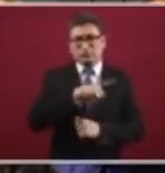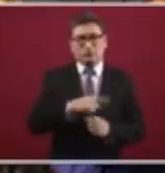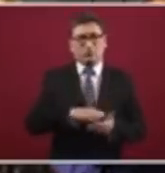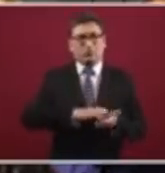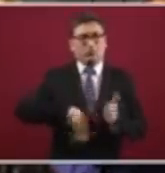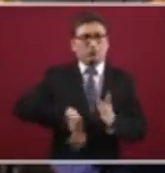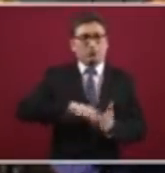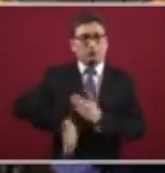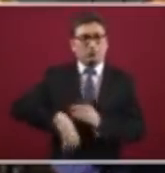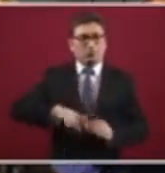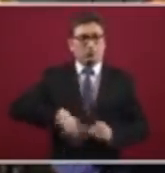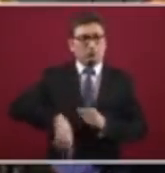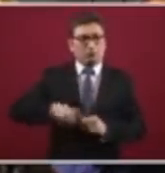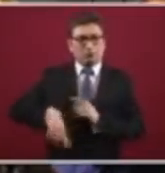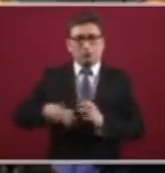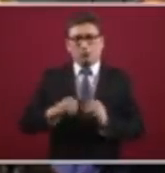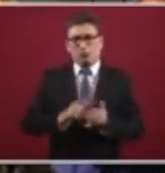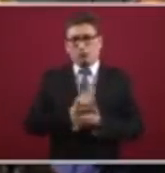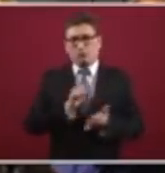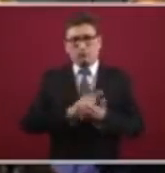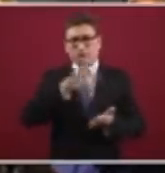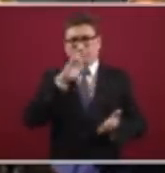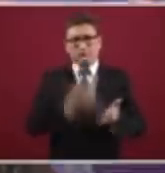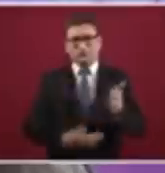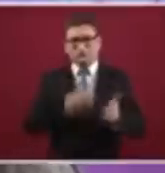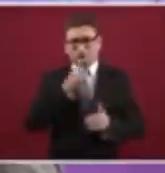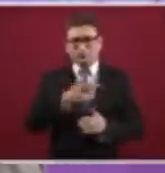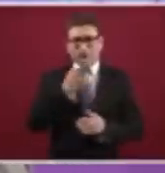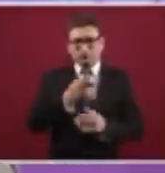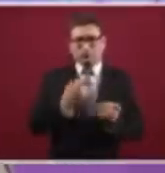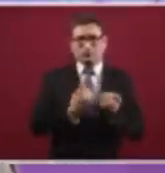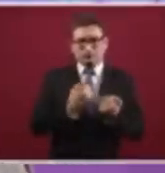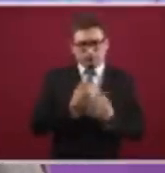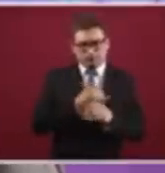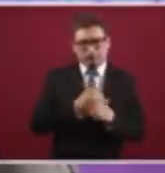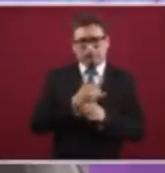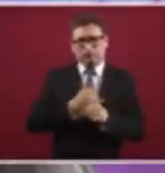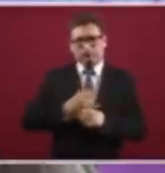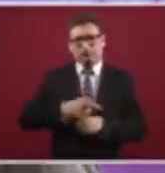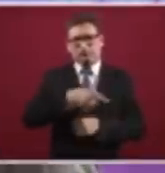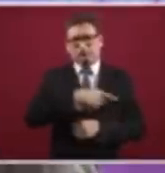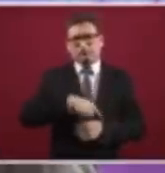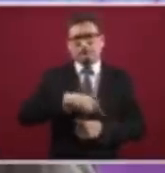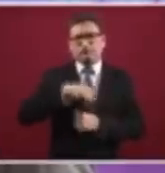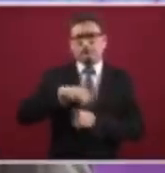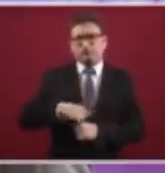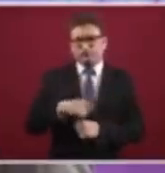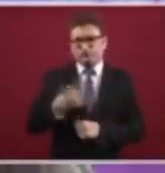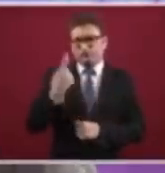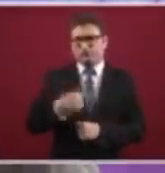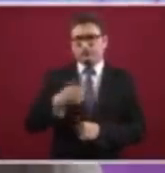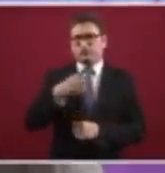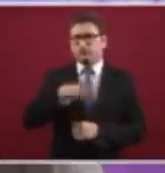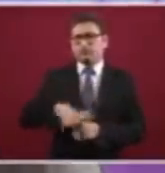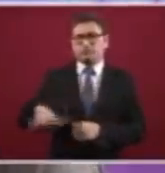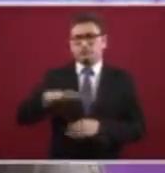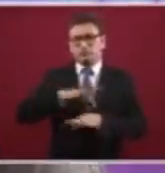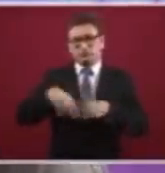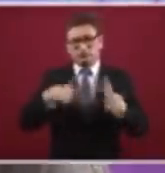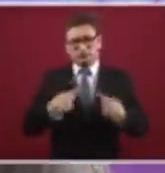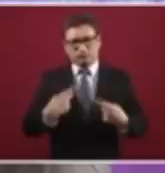o en prácticas ilegales que como se ha acreditado a nivel de la opinión pública e incluso